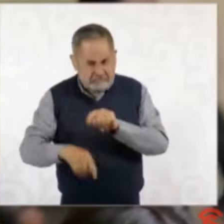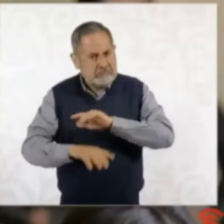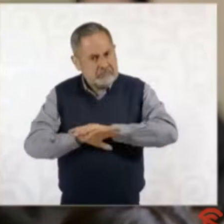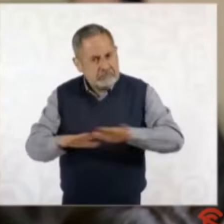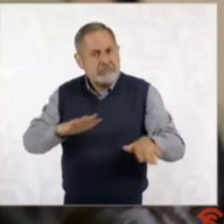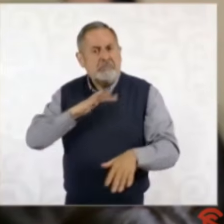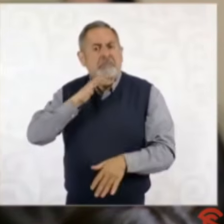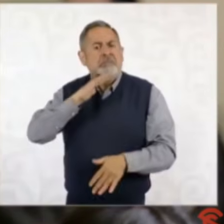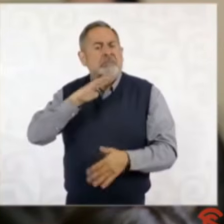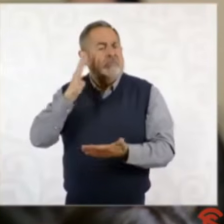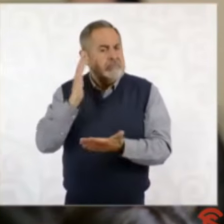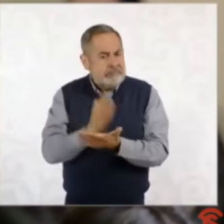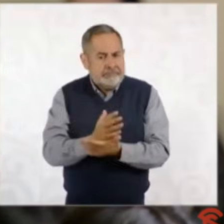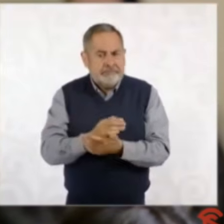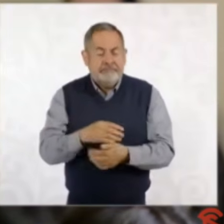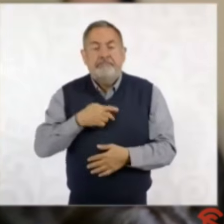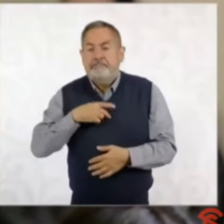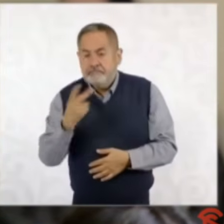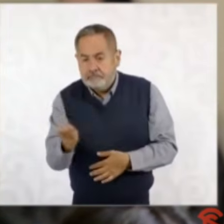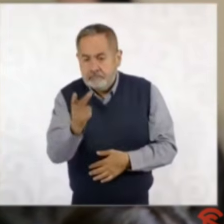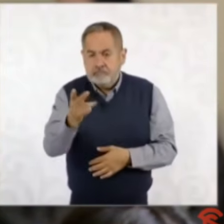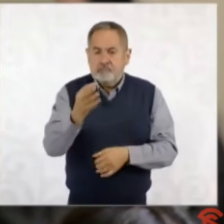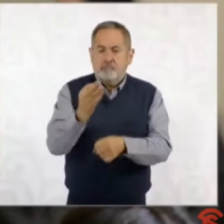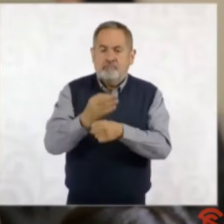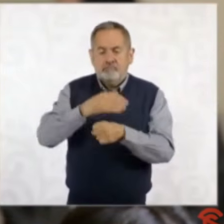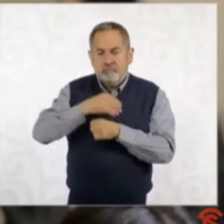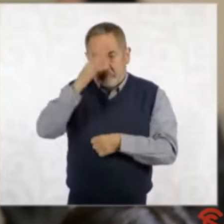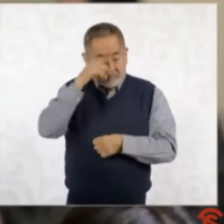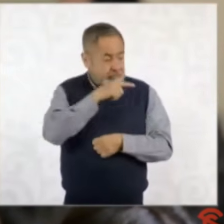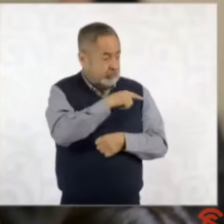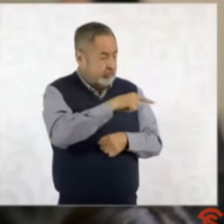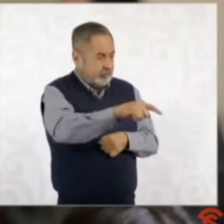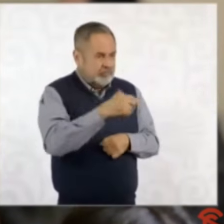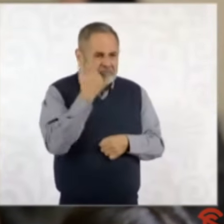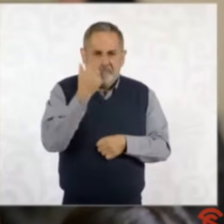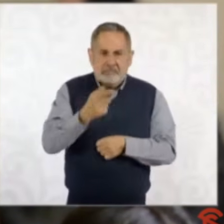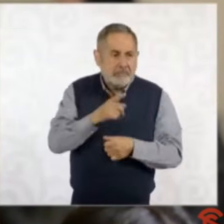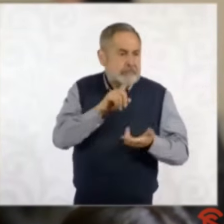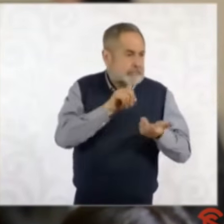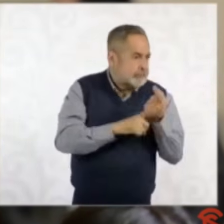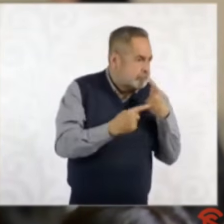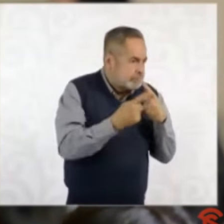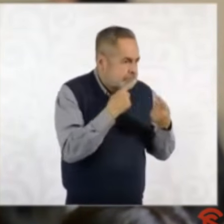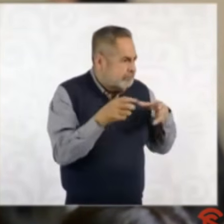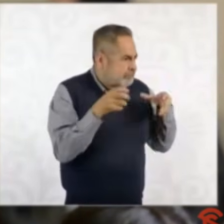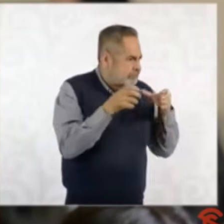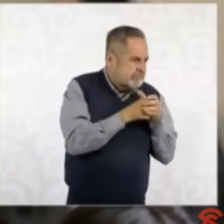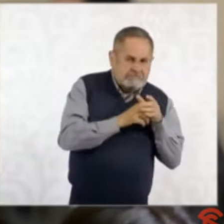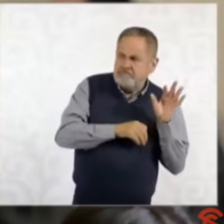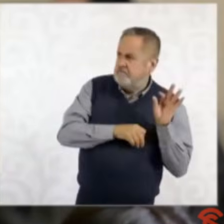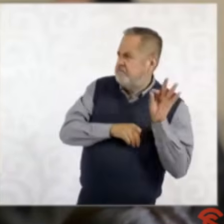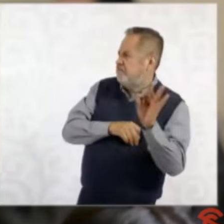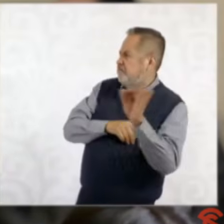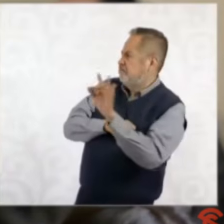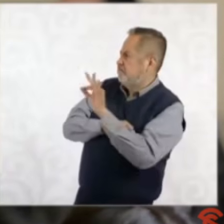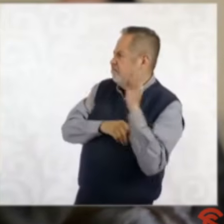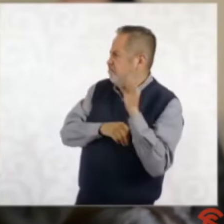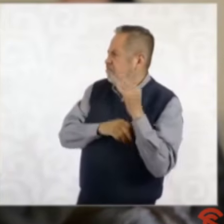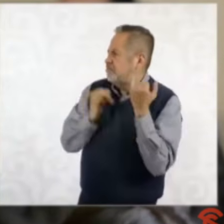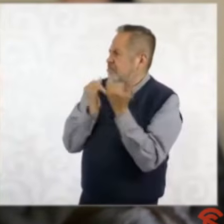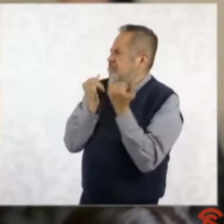es, Presidenta, ¿considera que existe una campaña para borrar esa diferencia histórica e instalar la percepción de que todos son